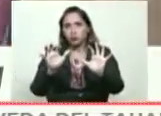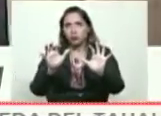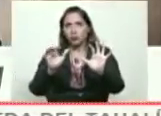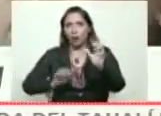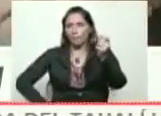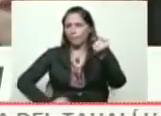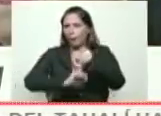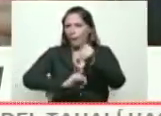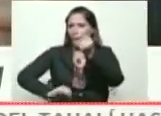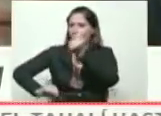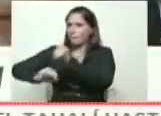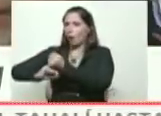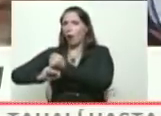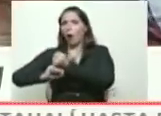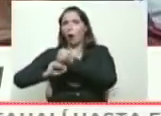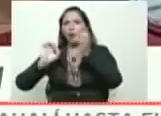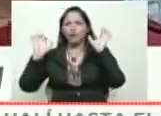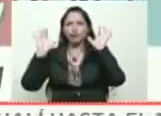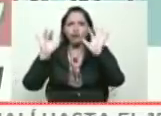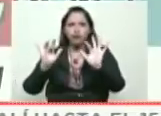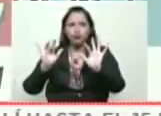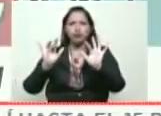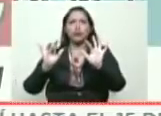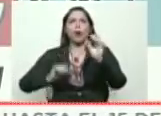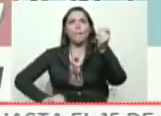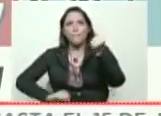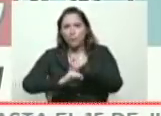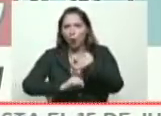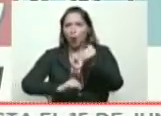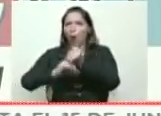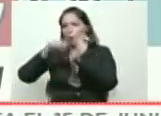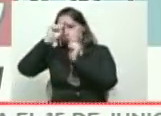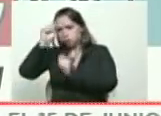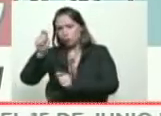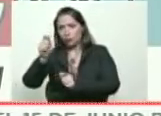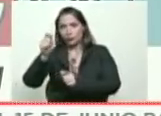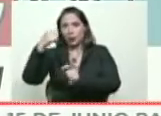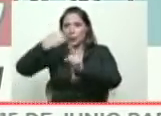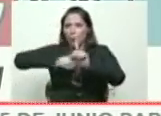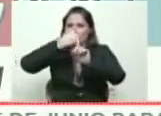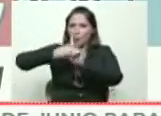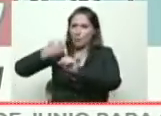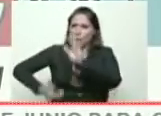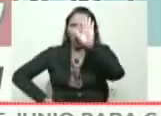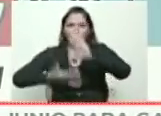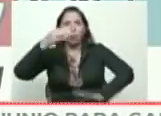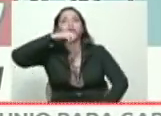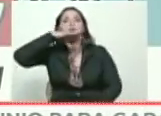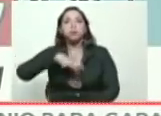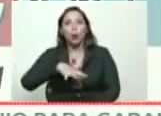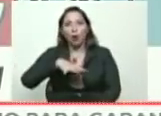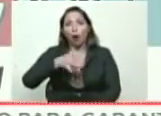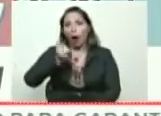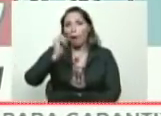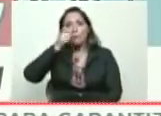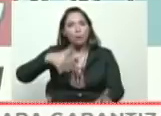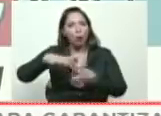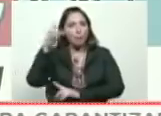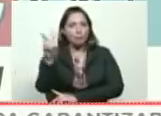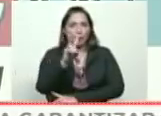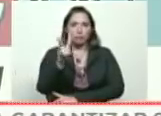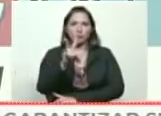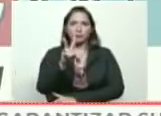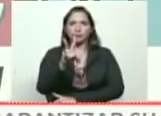solidaridad, grandes manifestaciones de apoyo, de reconocimiento a la batalla histórica que está dando el pueblo